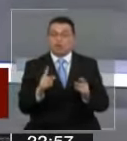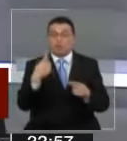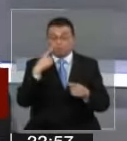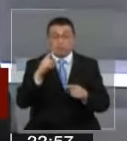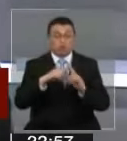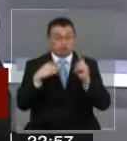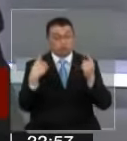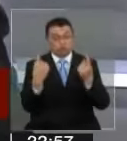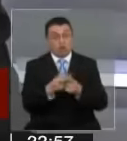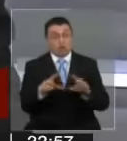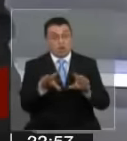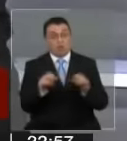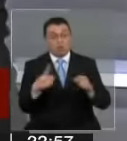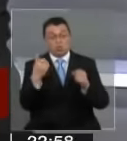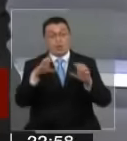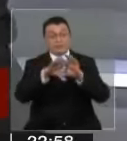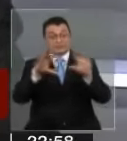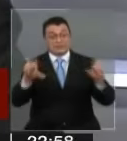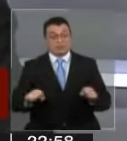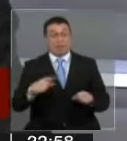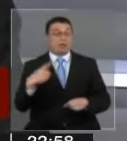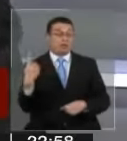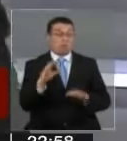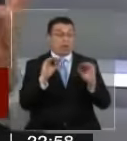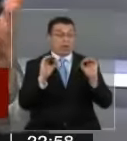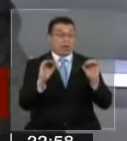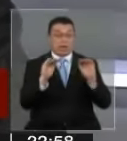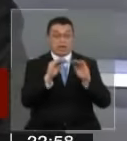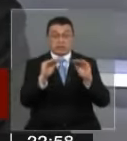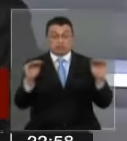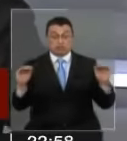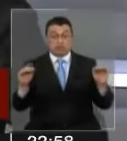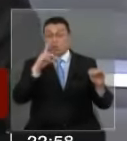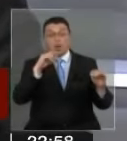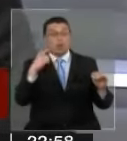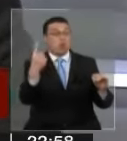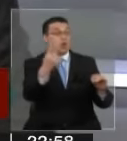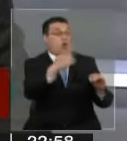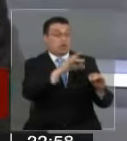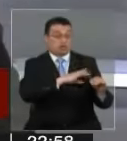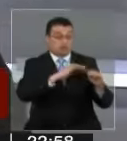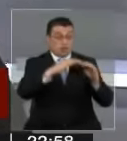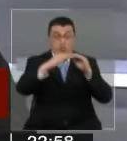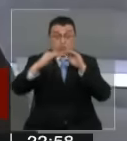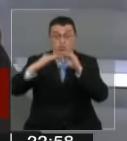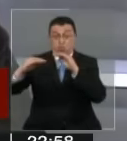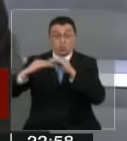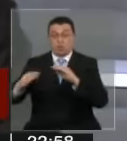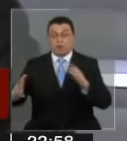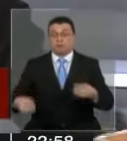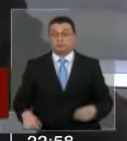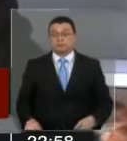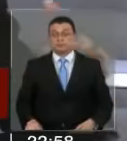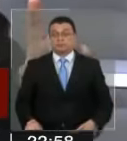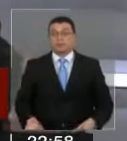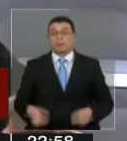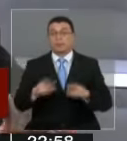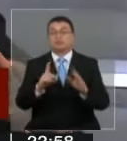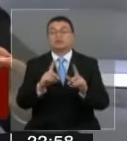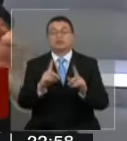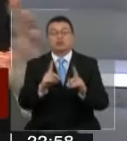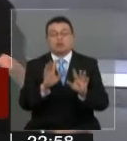todos de acuerdo en que hay un sistema bastante más racional, ¿no es cierto? Y que fuera como cualquier otro chileno, ¿no es cierto?, que cotiza en la AFP. No,